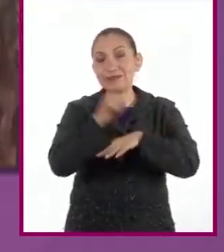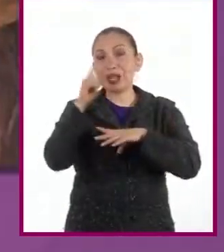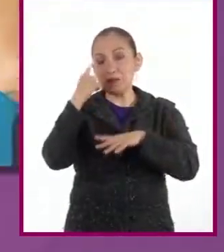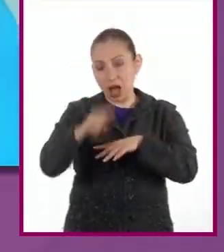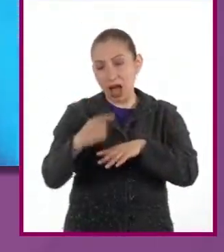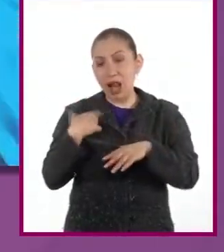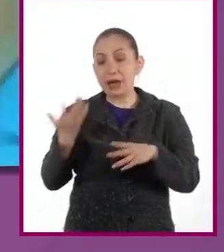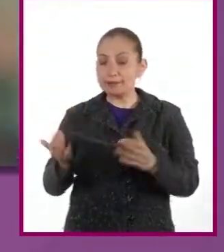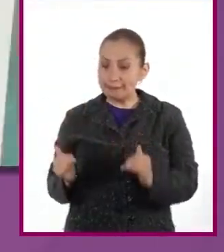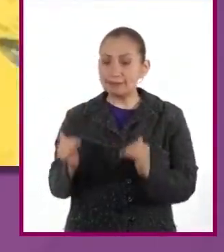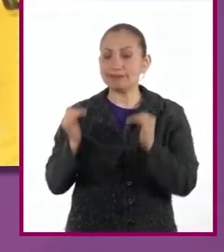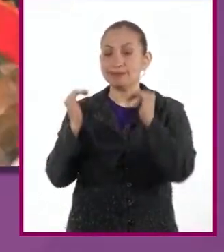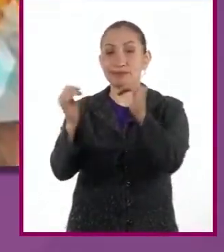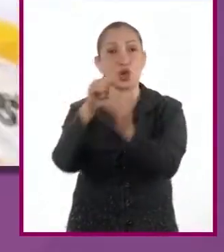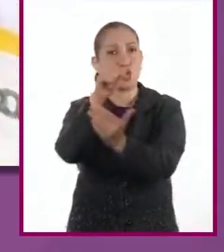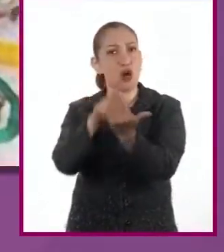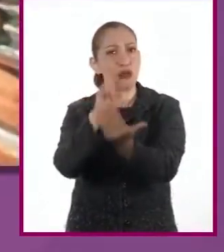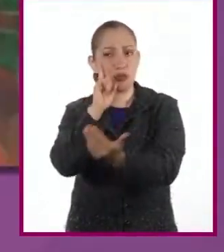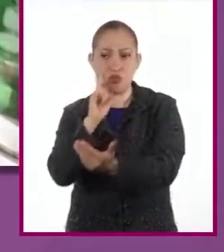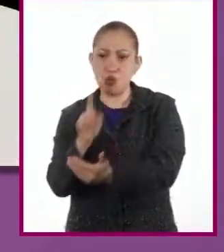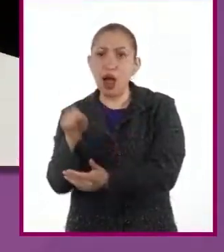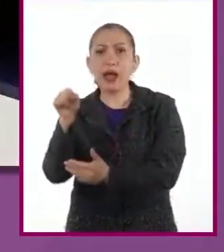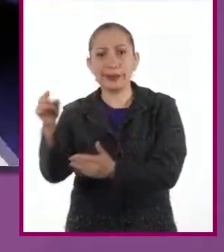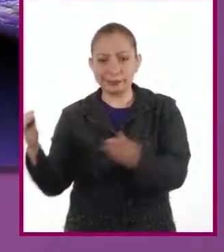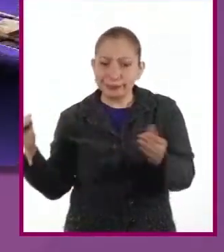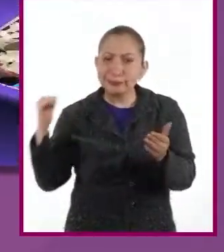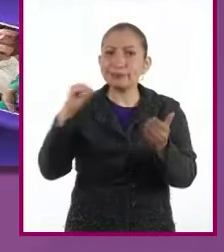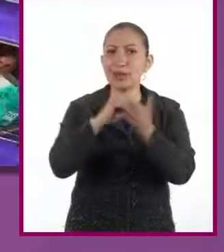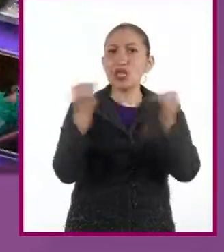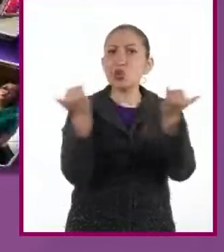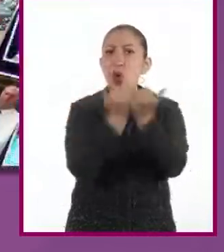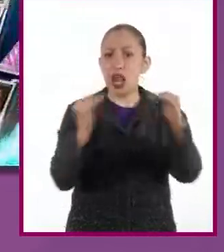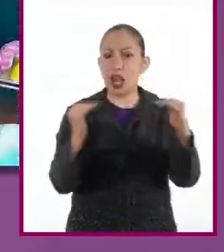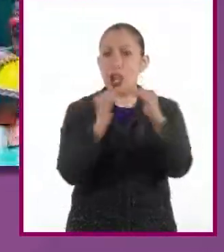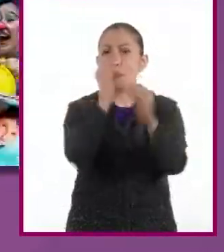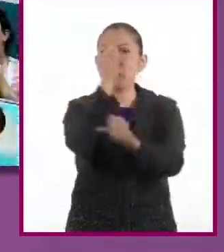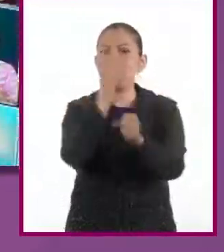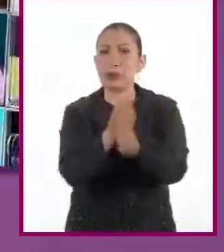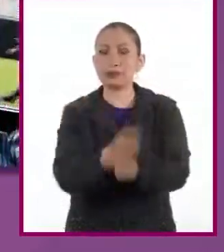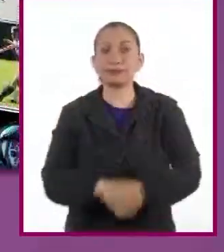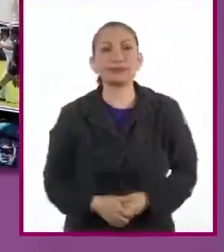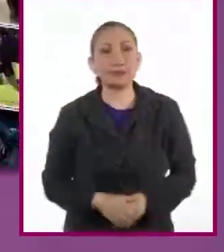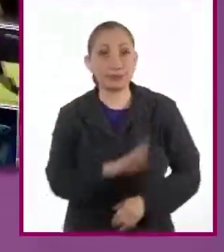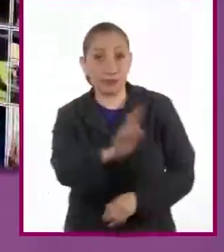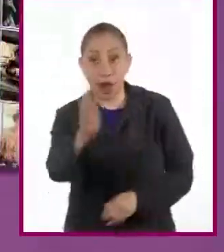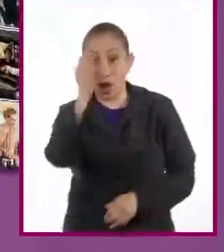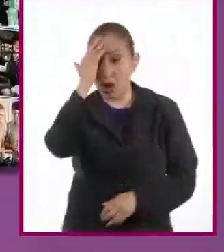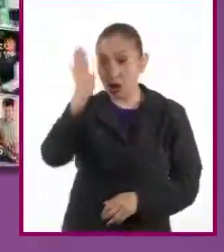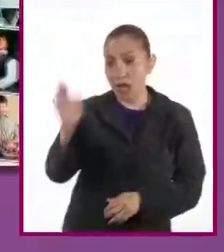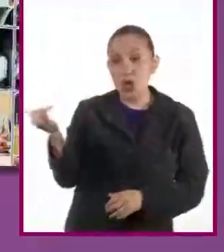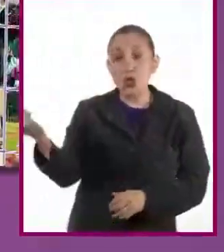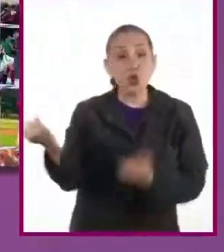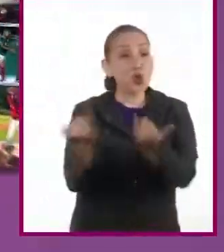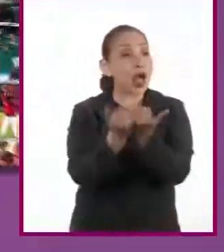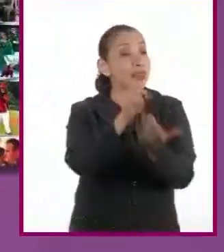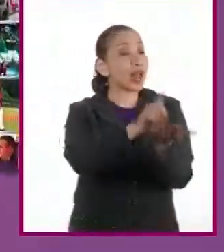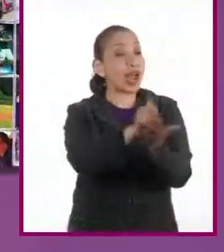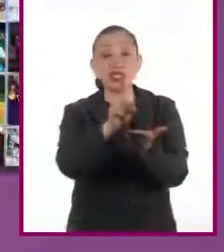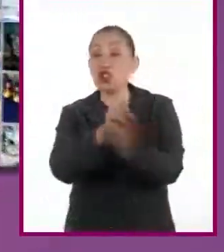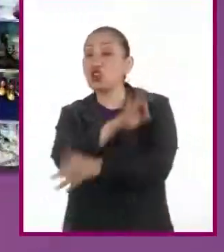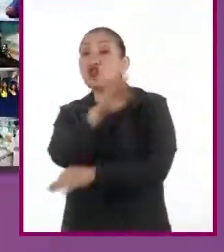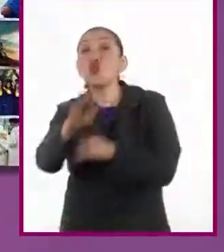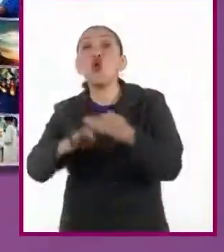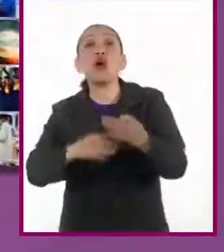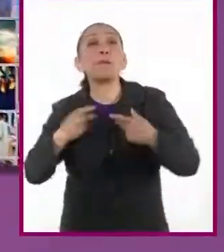para reivindicar el lugar de la mujer y colocarla en igualdad de oportunidades, reconociendo los mismos derechos para todas